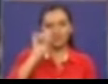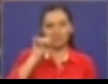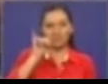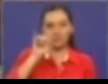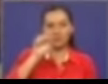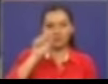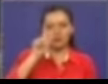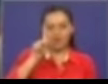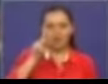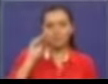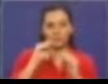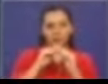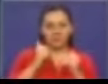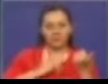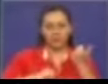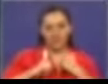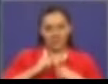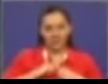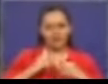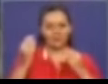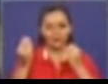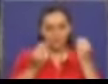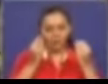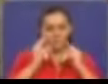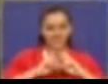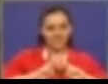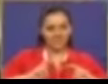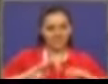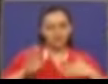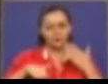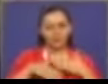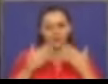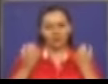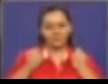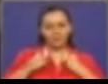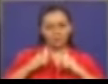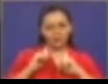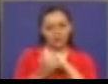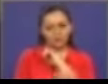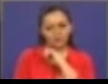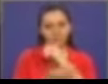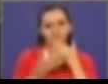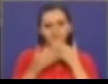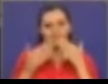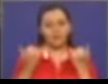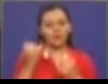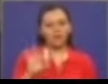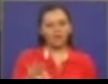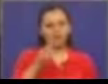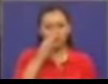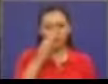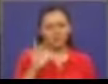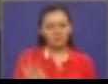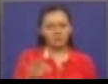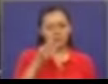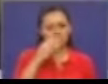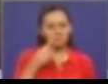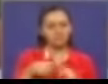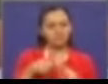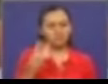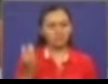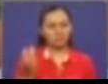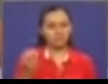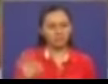todos los científicos jóvenes que con tanto cariño ponen su esfuerzo para un país mejor. Ahí nos están haciendo probar variedades de